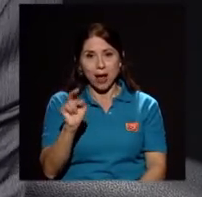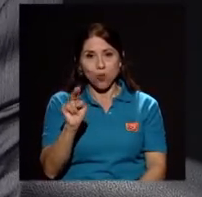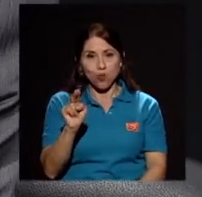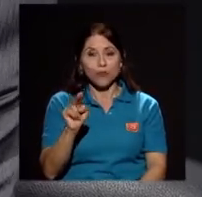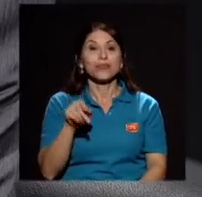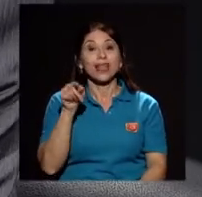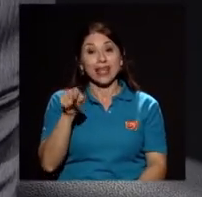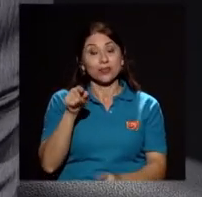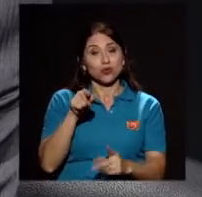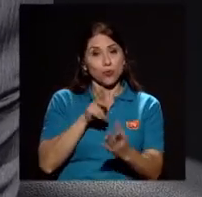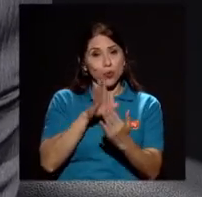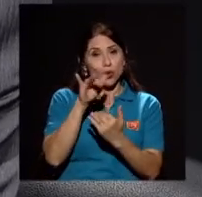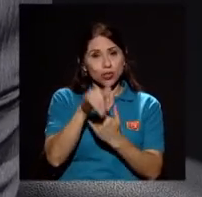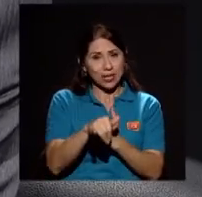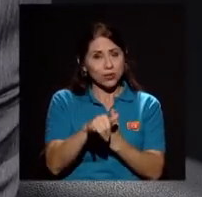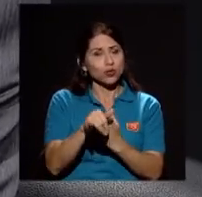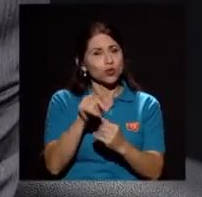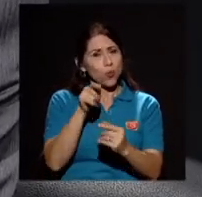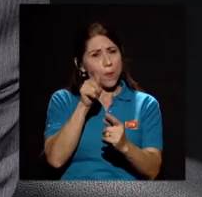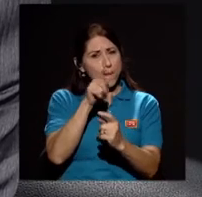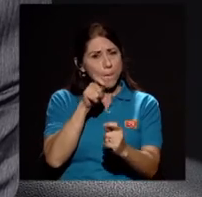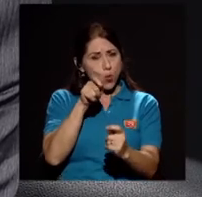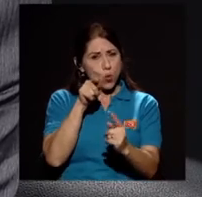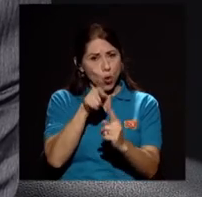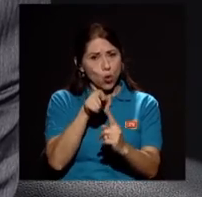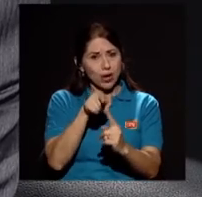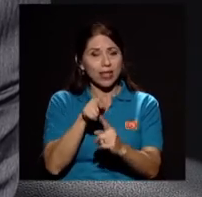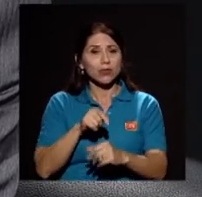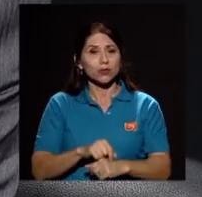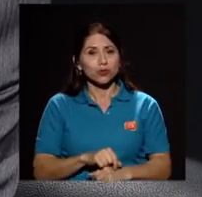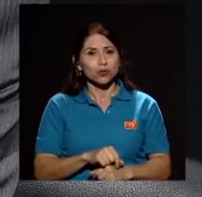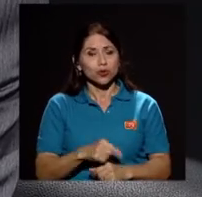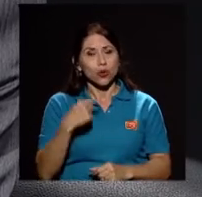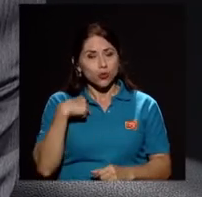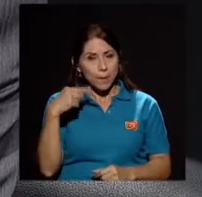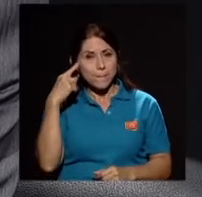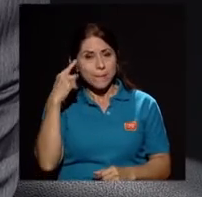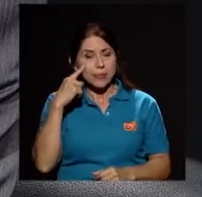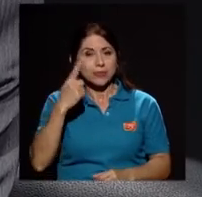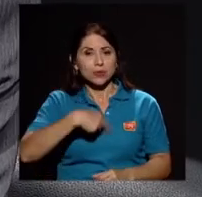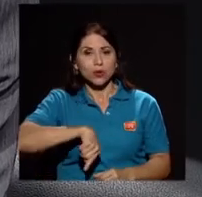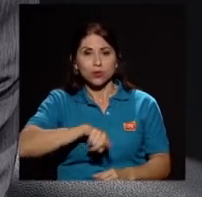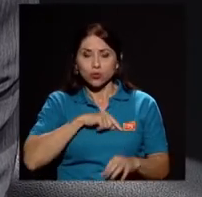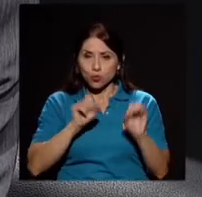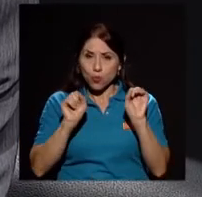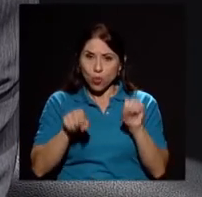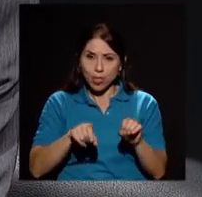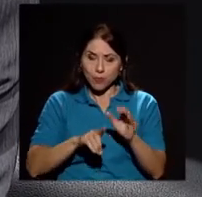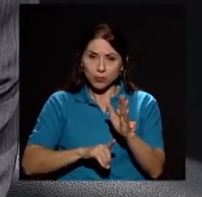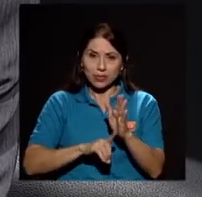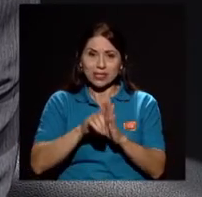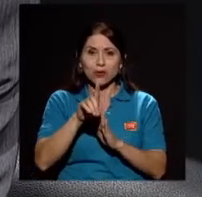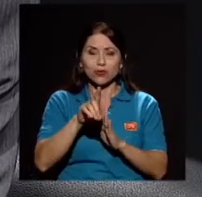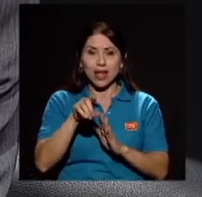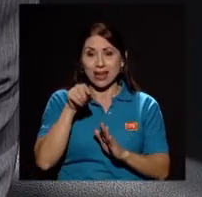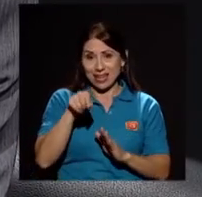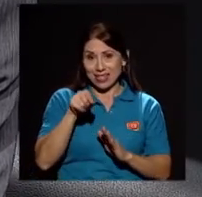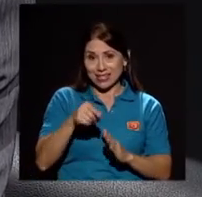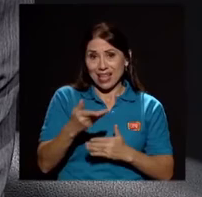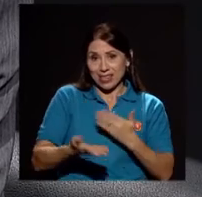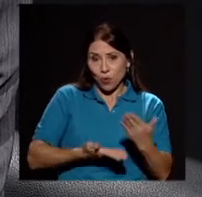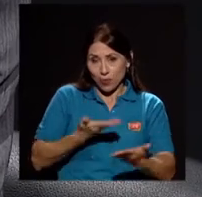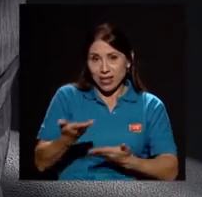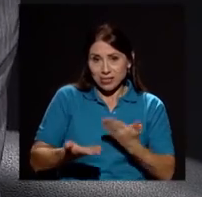y pienso qué vamos a poder desarrollar esta cooperación